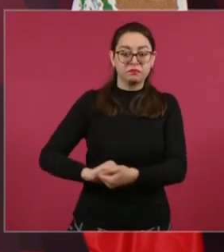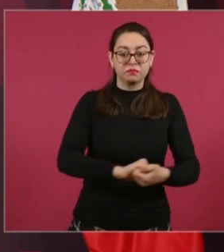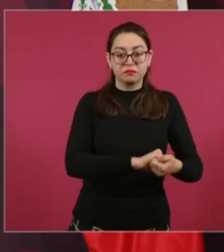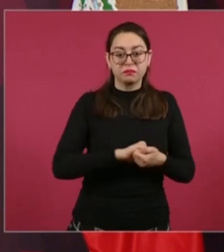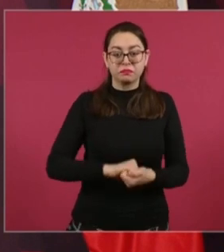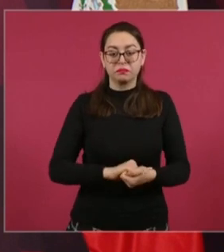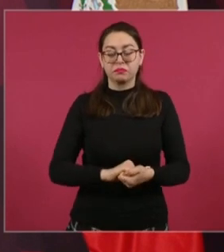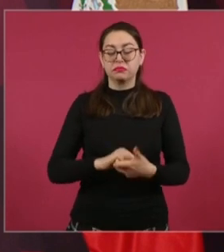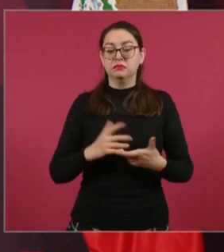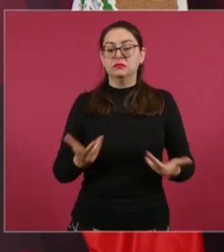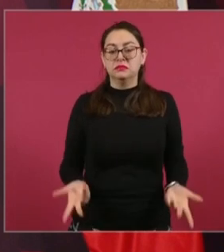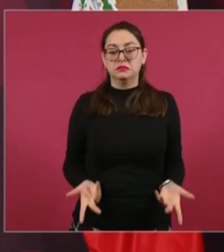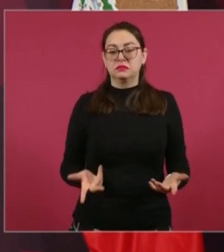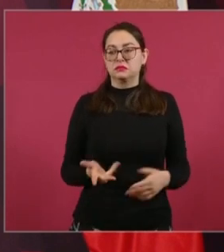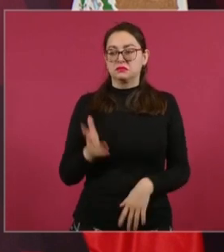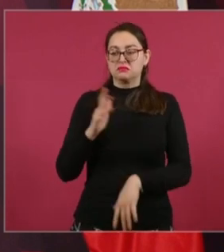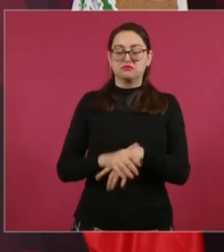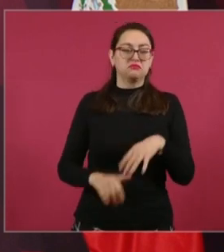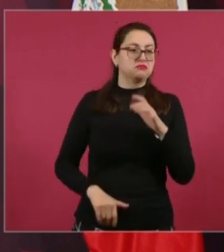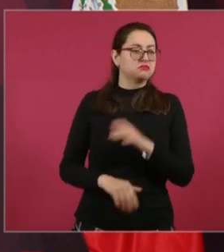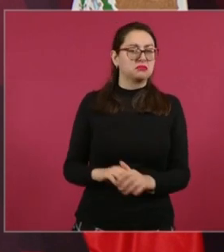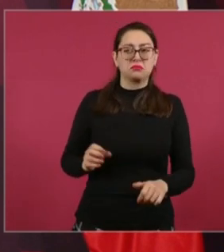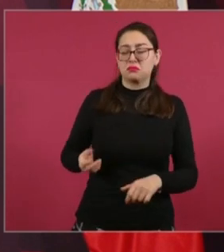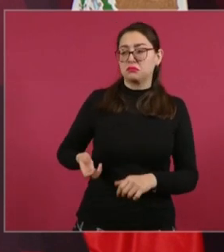desintegra fácilmente.